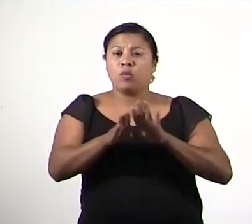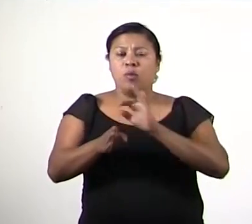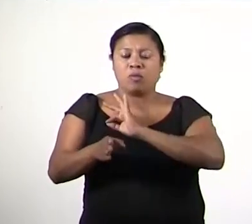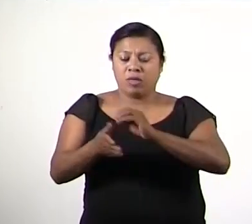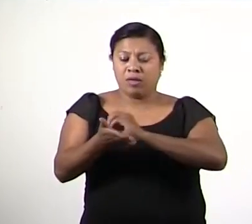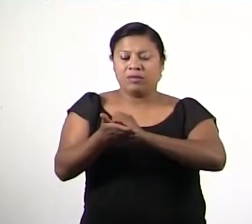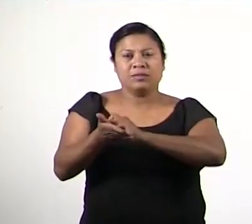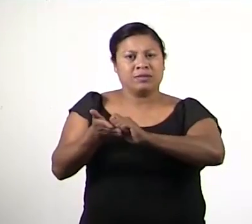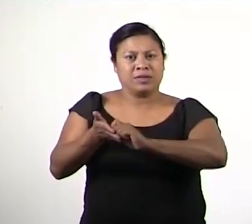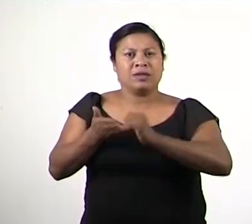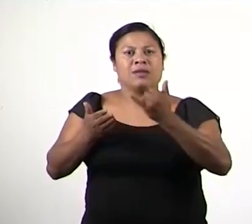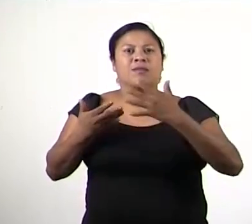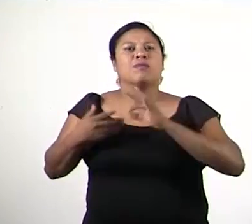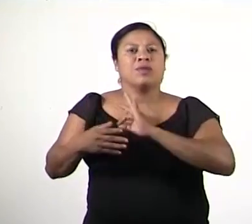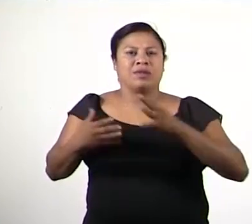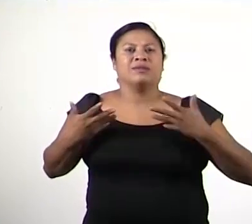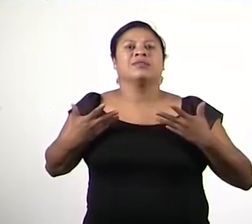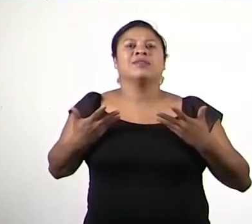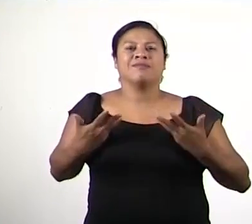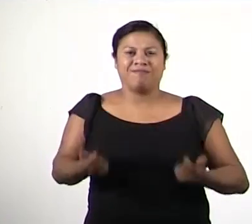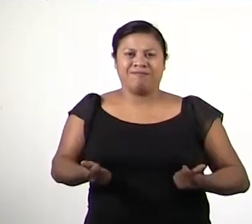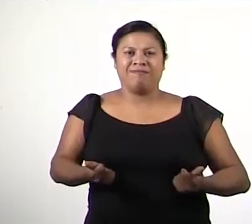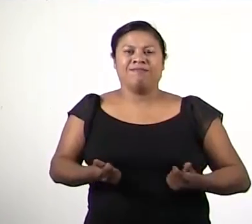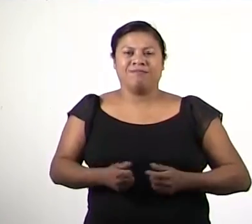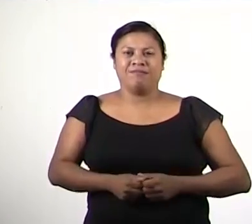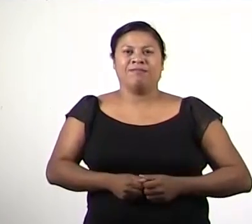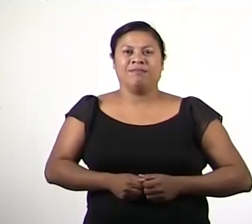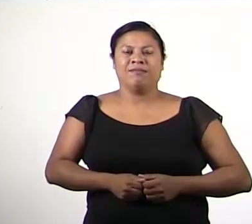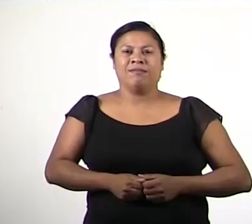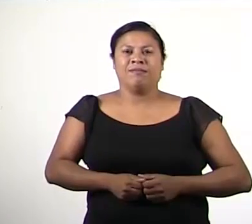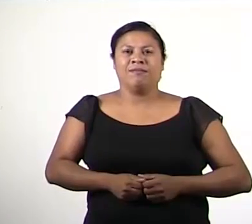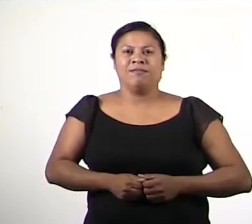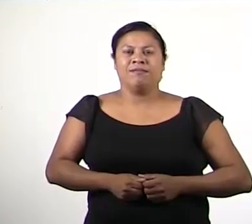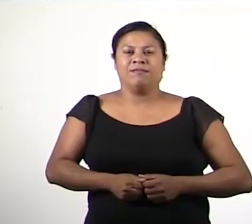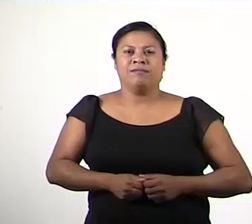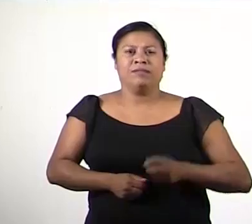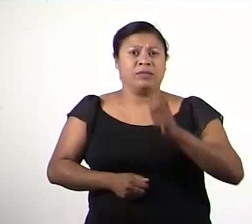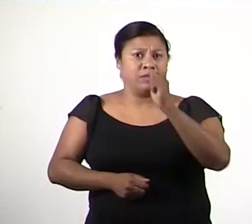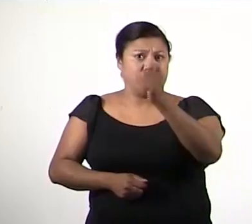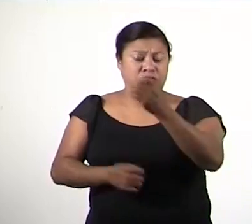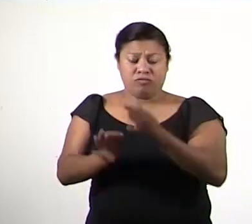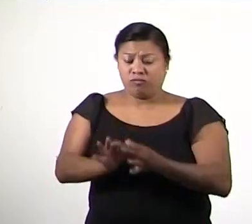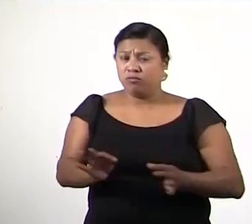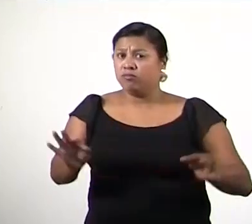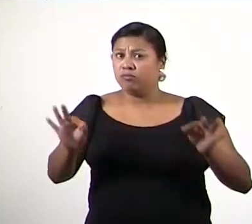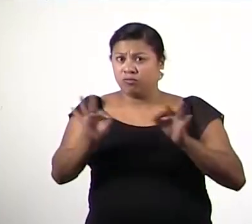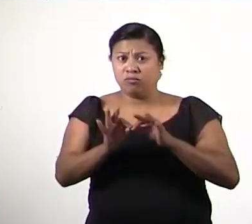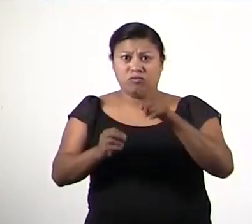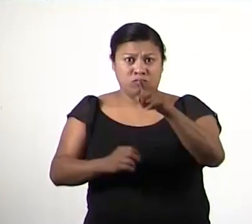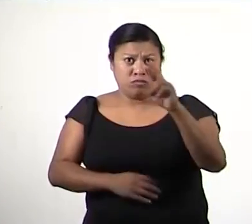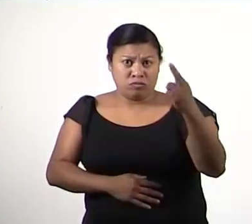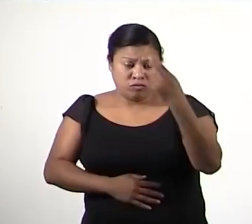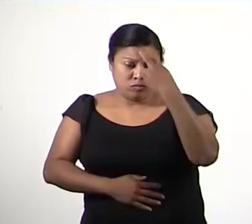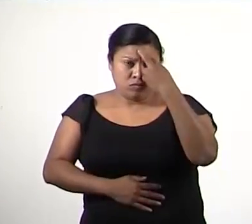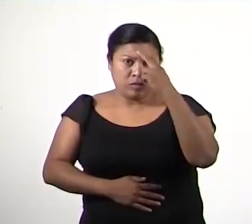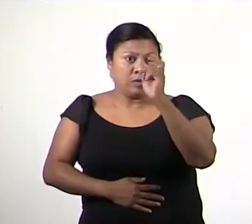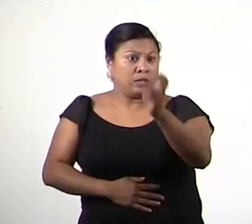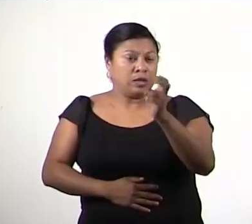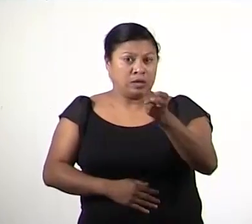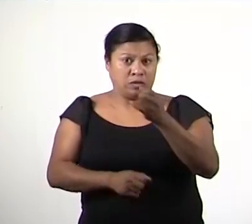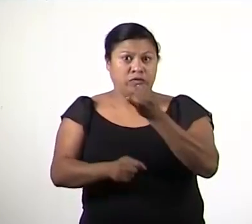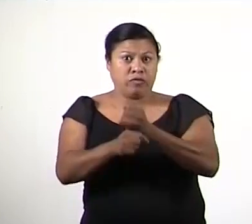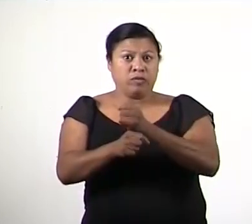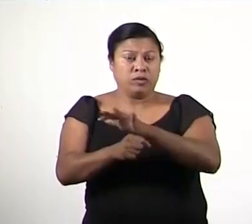manera legible y entendible nuestro texto. Es importante recordar, chicos, que esta